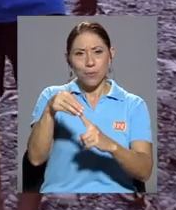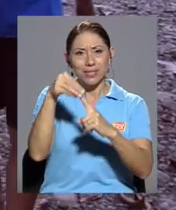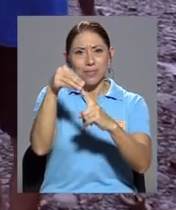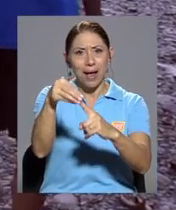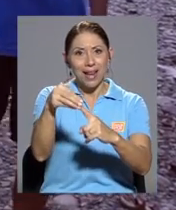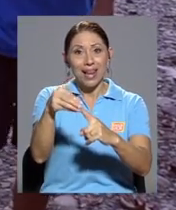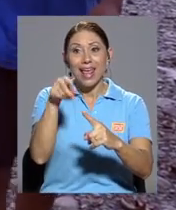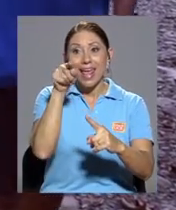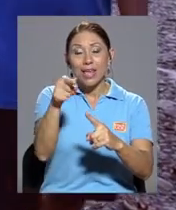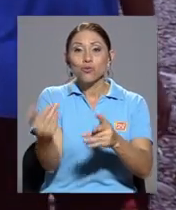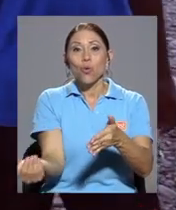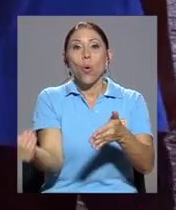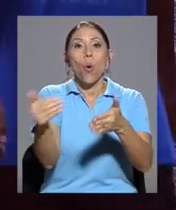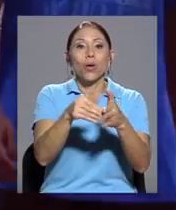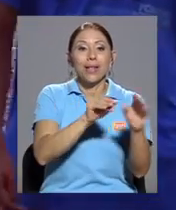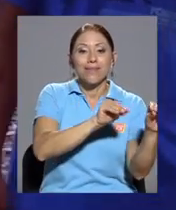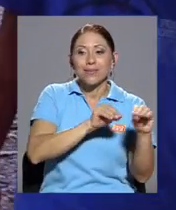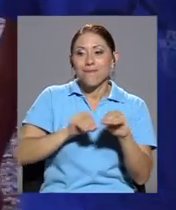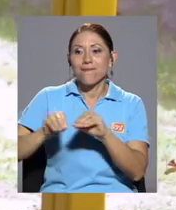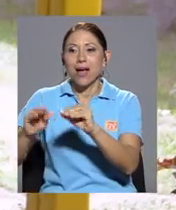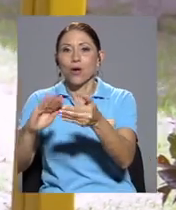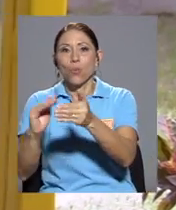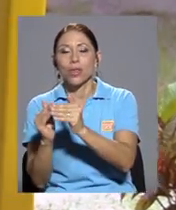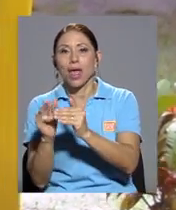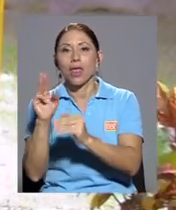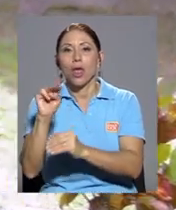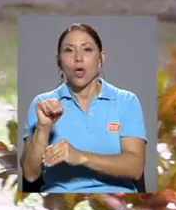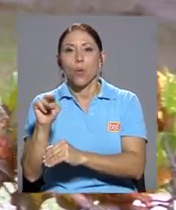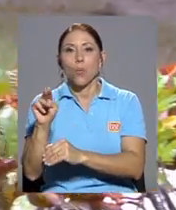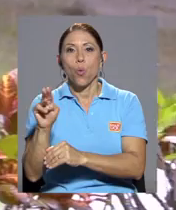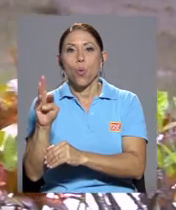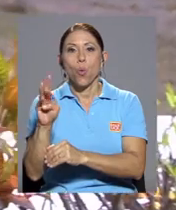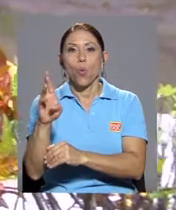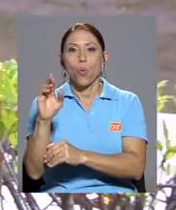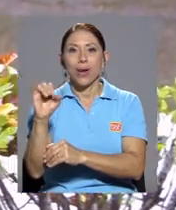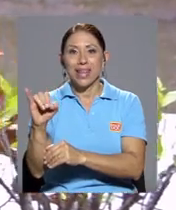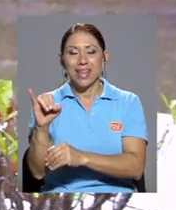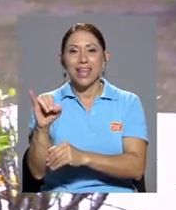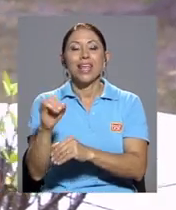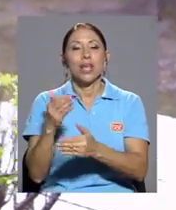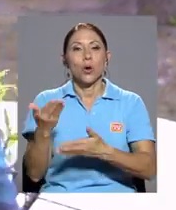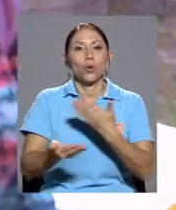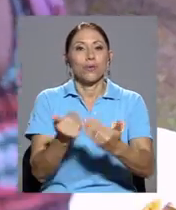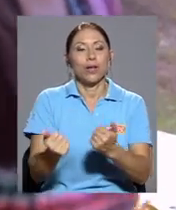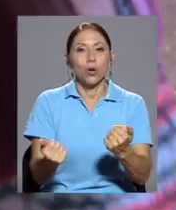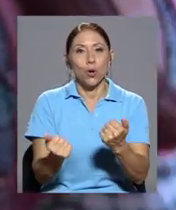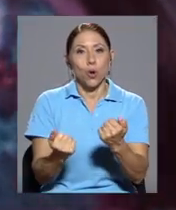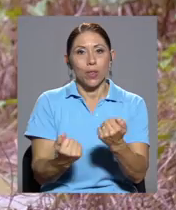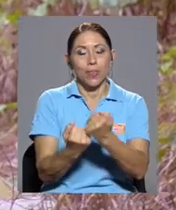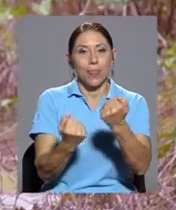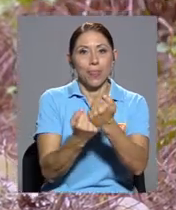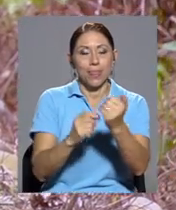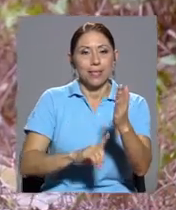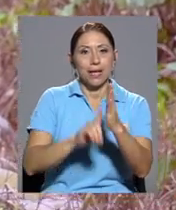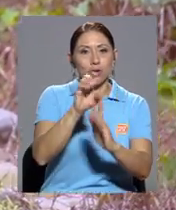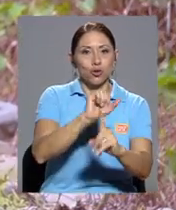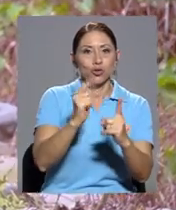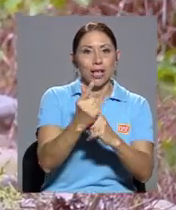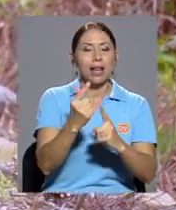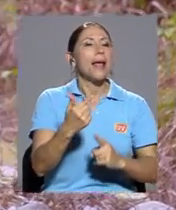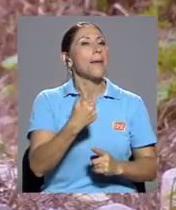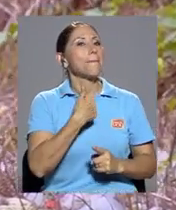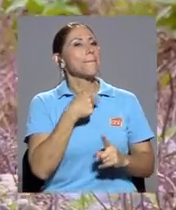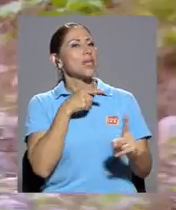retornar a mauri y contribuir con el desarrollo social de su comunidad en venta es poder regresar a mi casa a ver